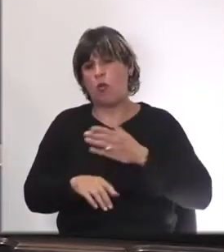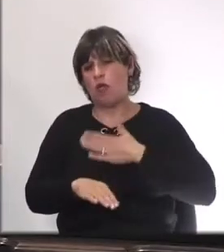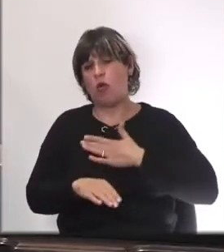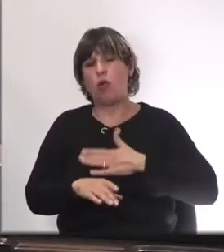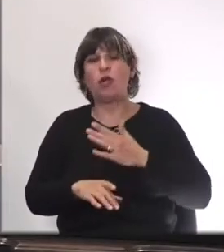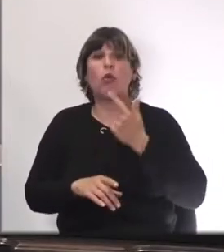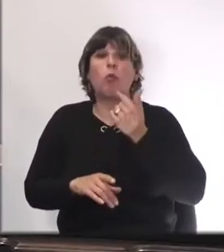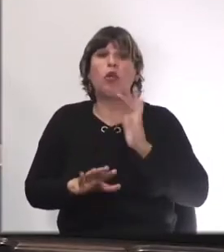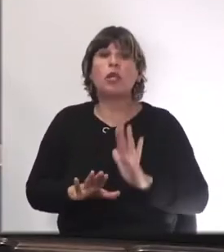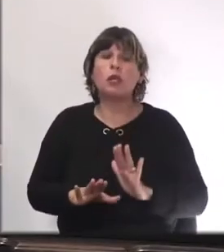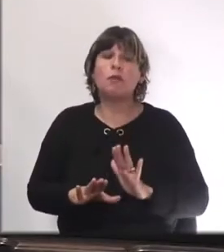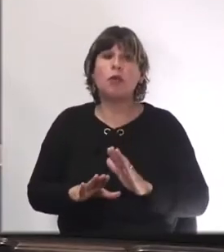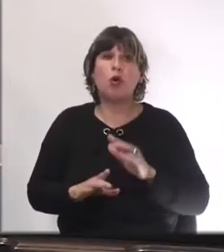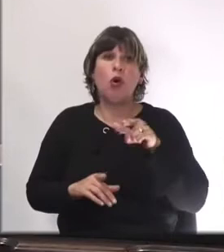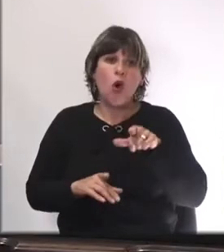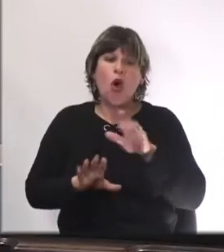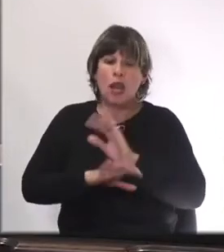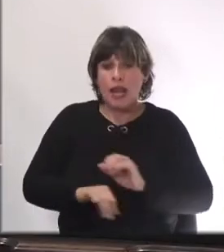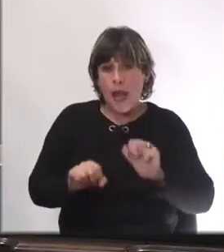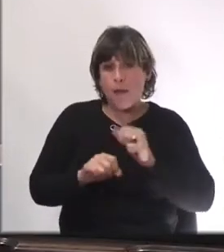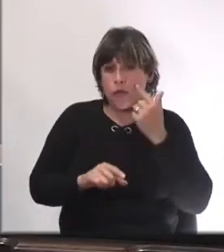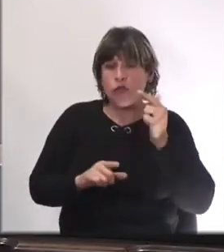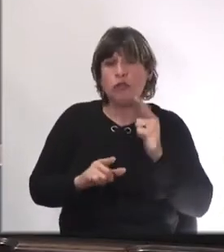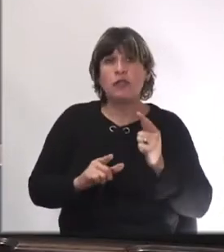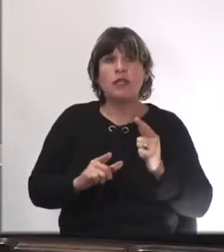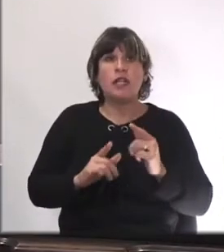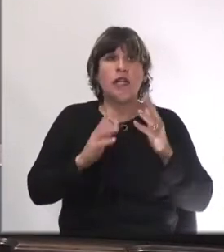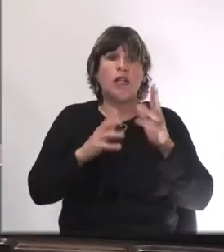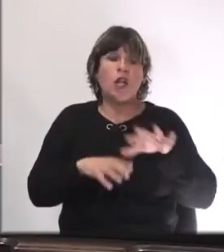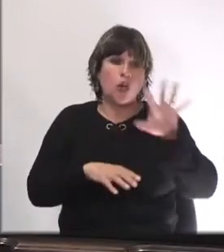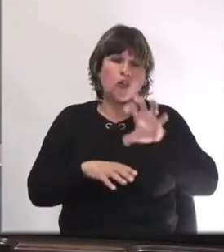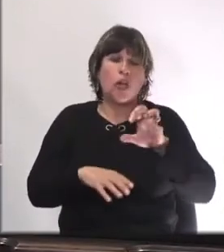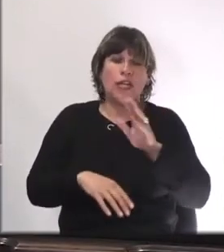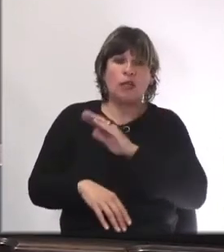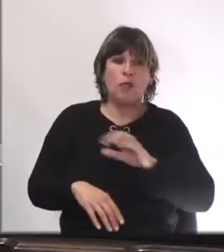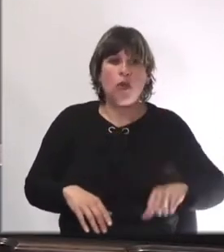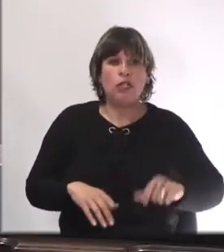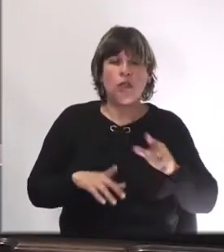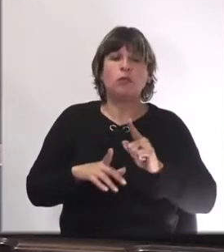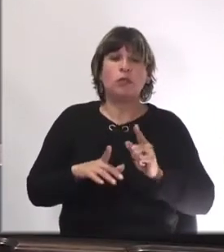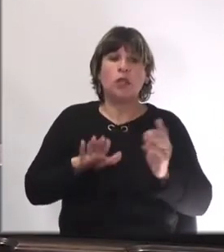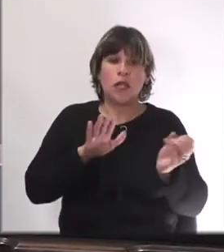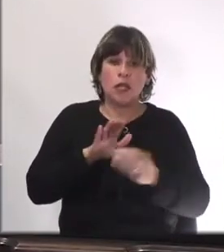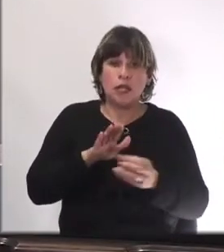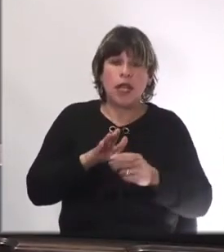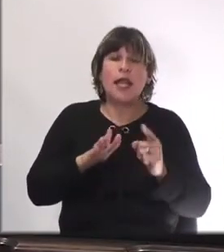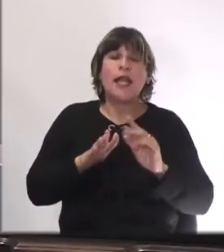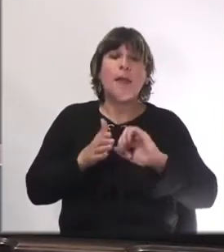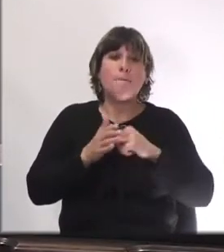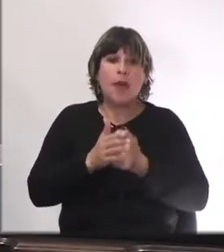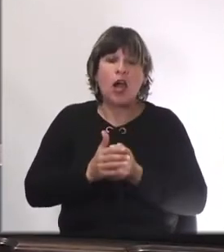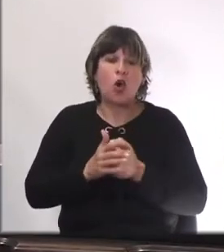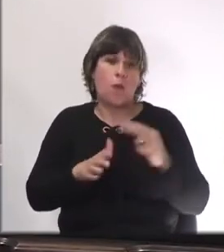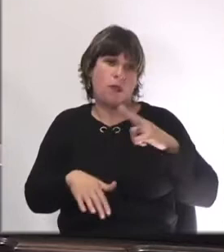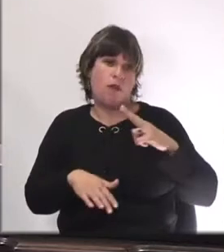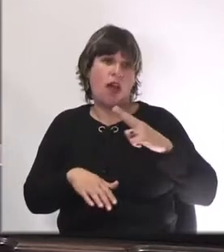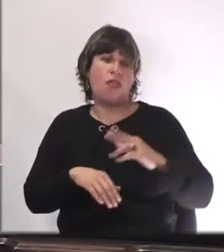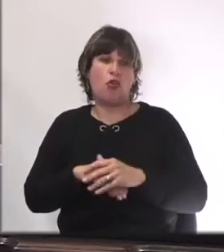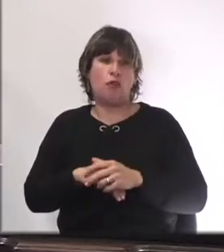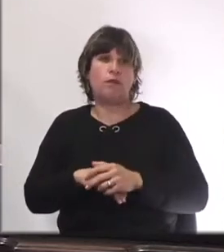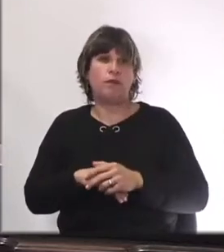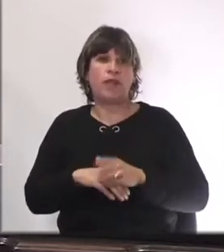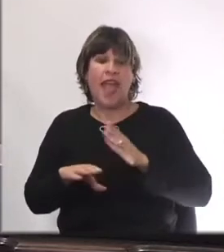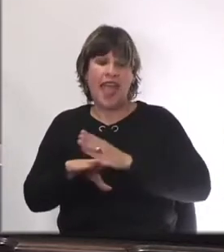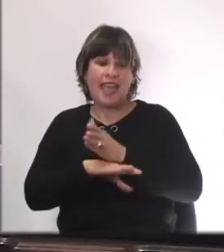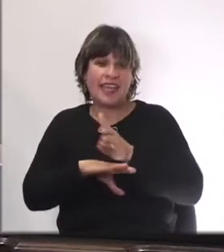ejemplo la posibilidad de que los organismos públicos depositaran sus fondos en banca privada, el acceso